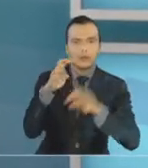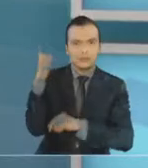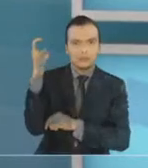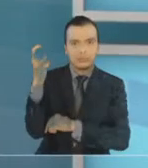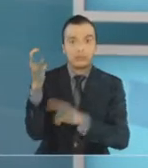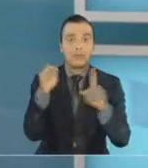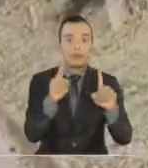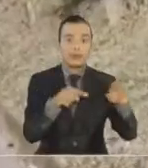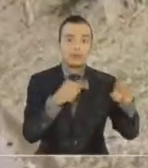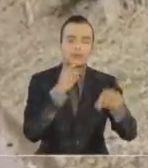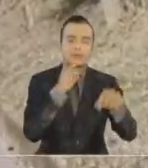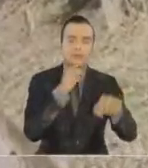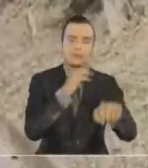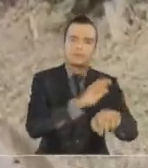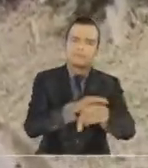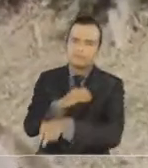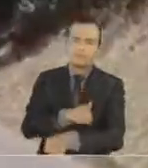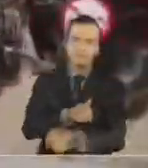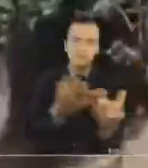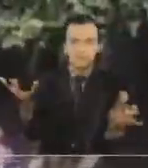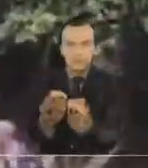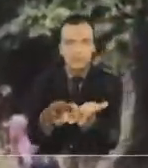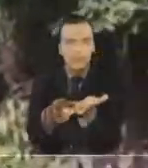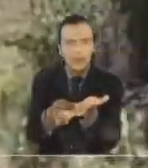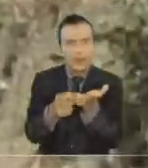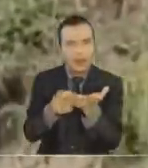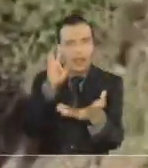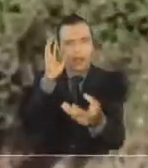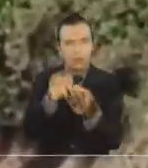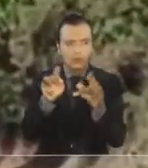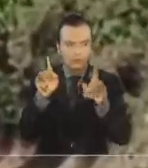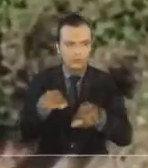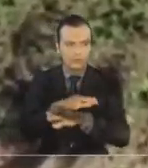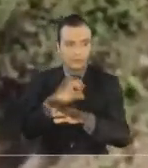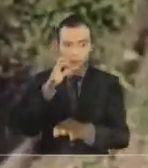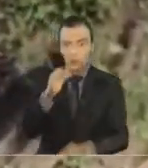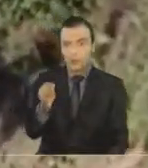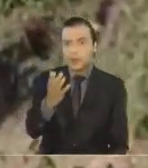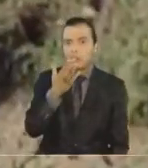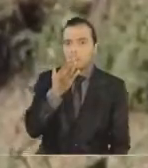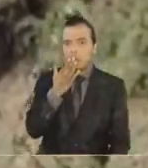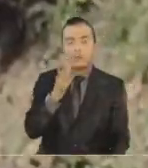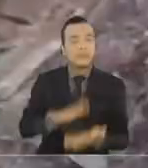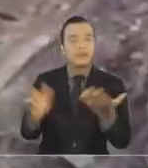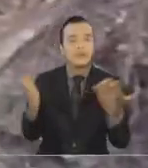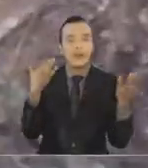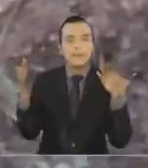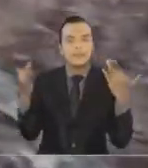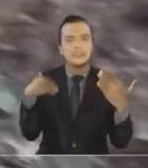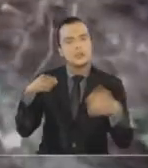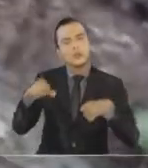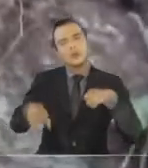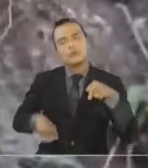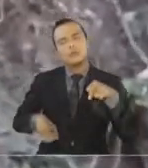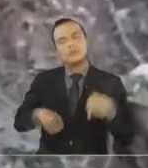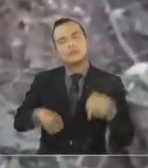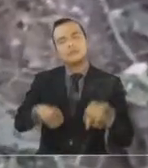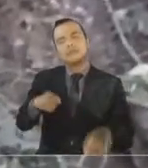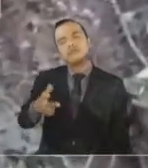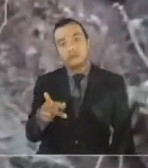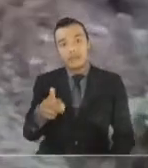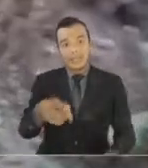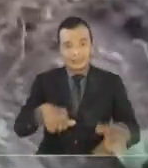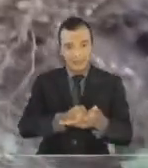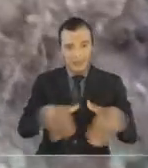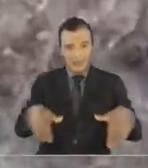concertación. Higinio Triviño, un campesino que se movilizaba en bicicleta, fue la víctima fatal que dejó lo que sería un